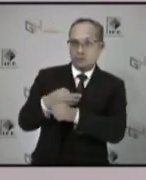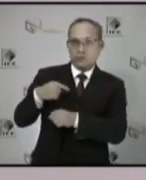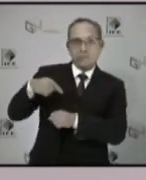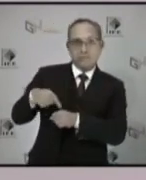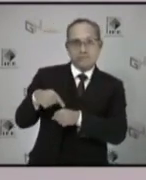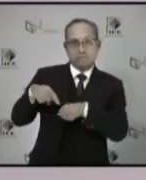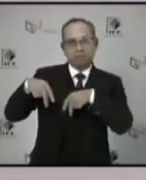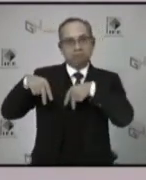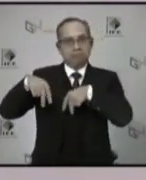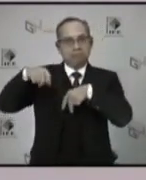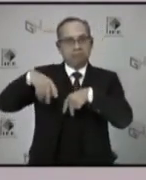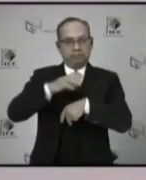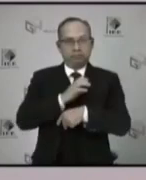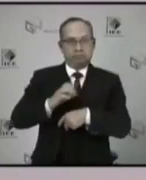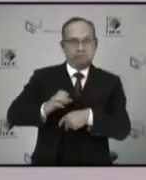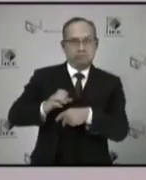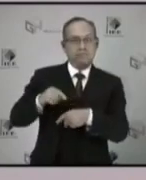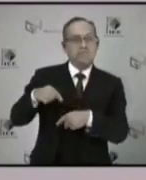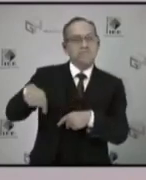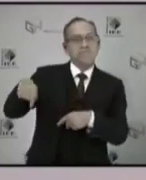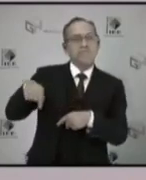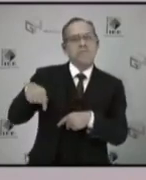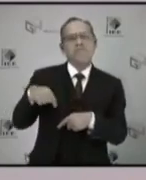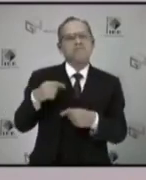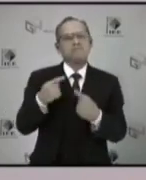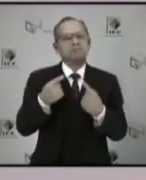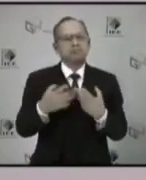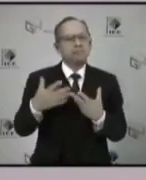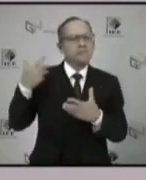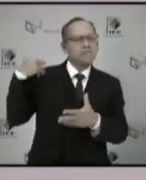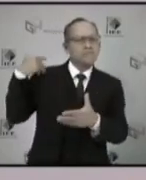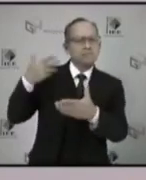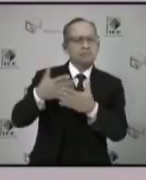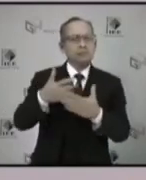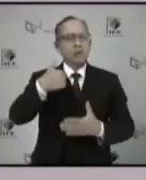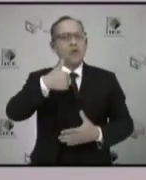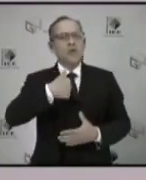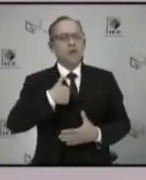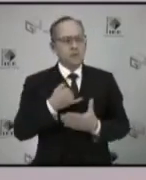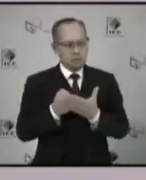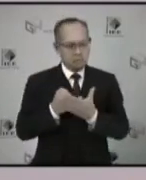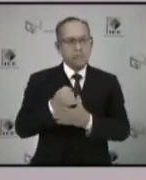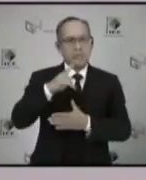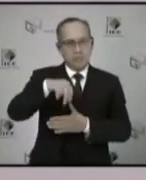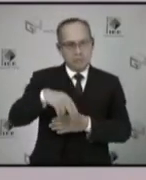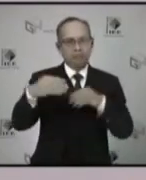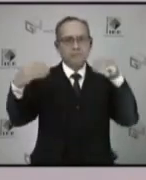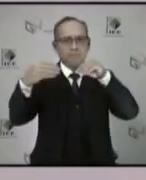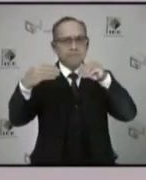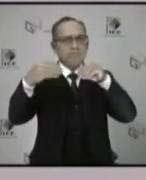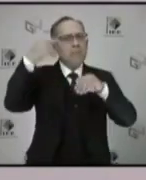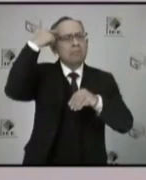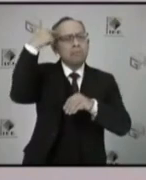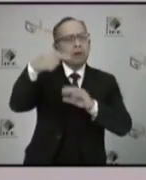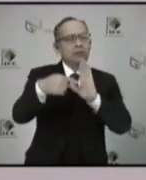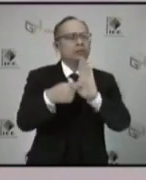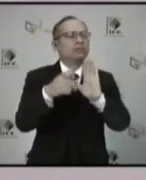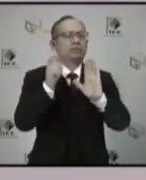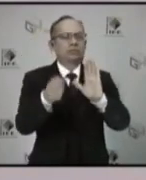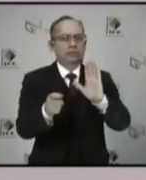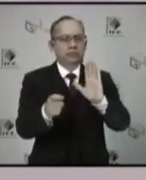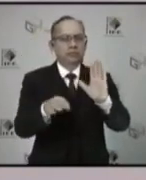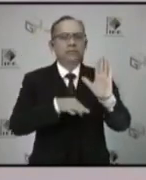público. Decidí participar en esta contienda con el objetivo de visibilizar